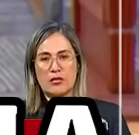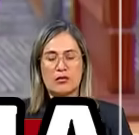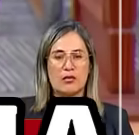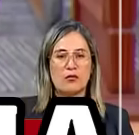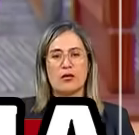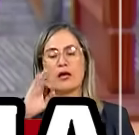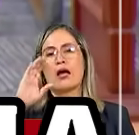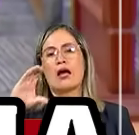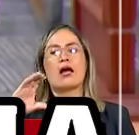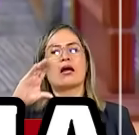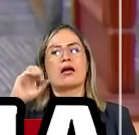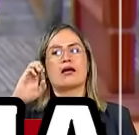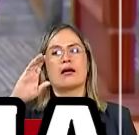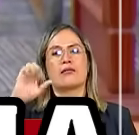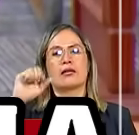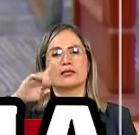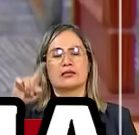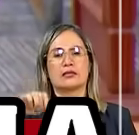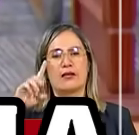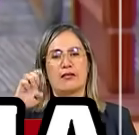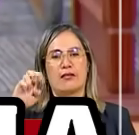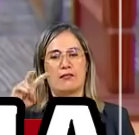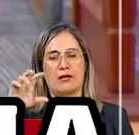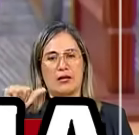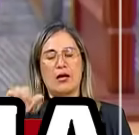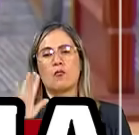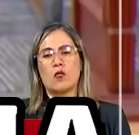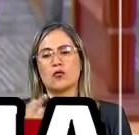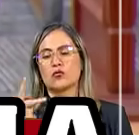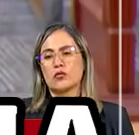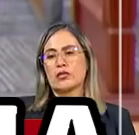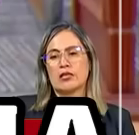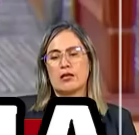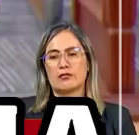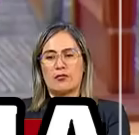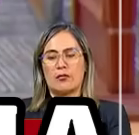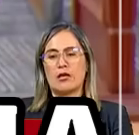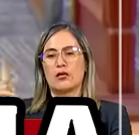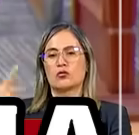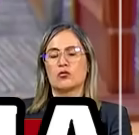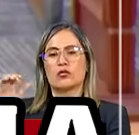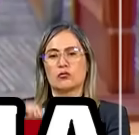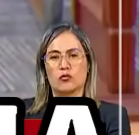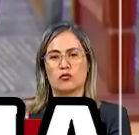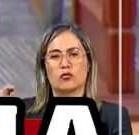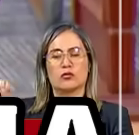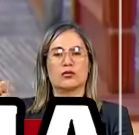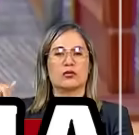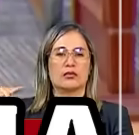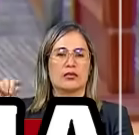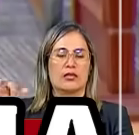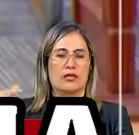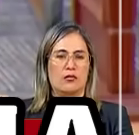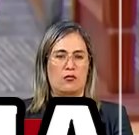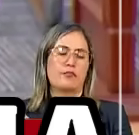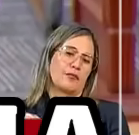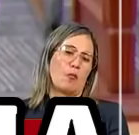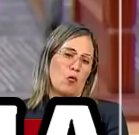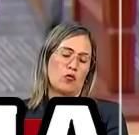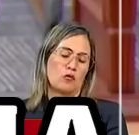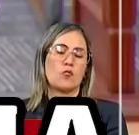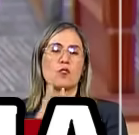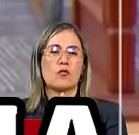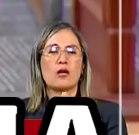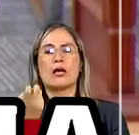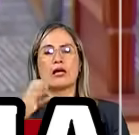candidatura de Francisco Javier García Cabeza de Vaca, ello en razón de los intereses familiares relacionados con su cónyuge Santiago Nieto Castillo. Por lo anterior, se solicita que la consejera